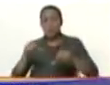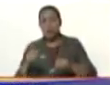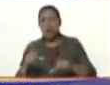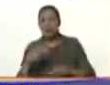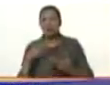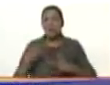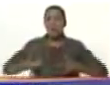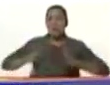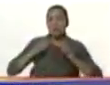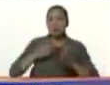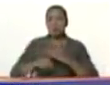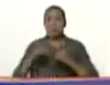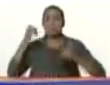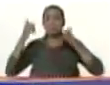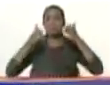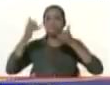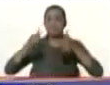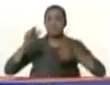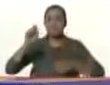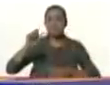¿Están listos para la rumba?